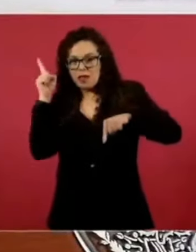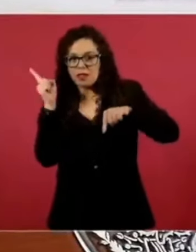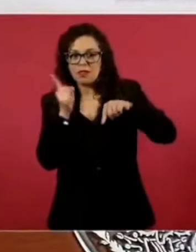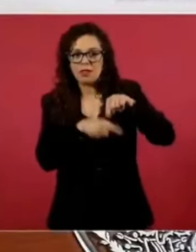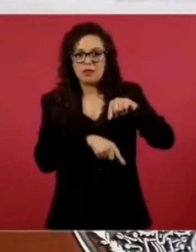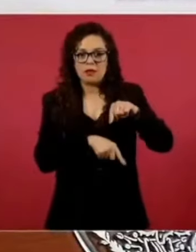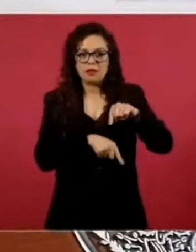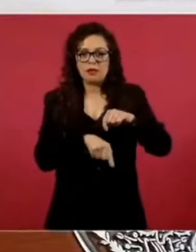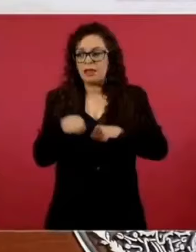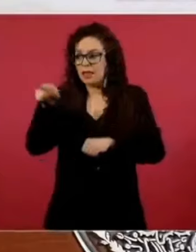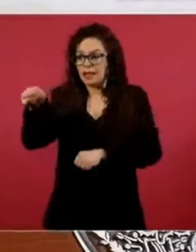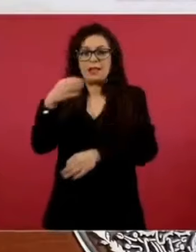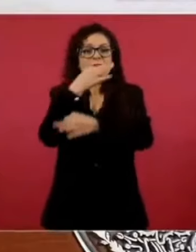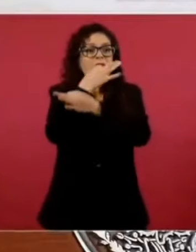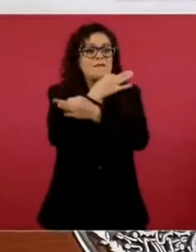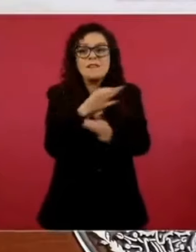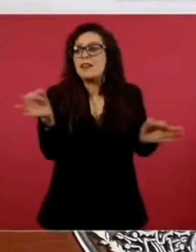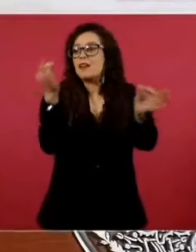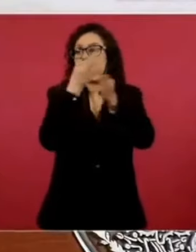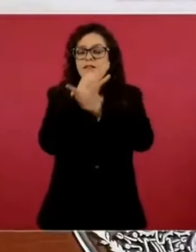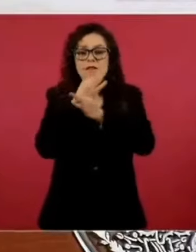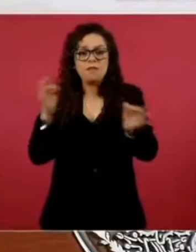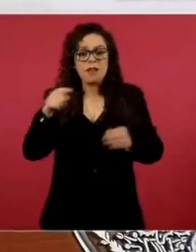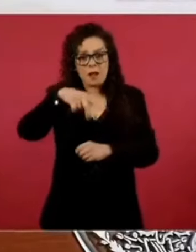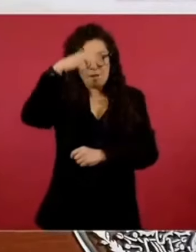al pueblo de México a tomar las armas